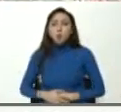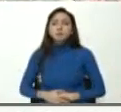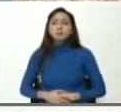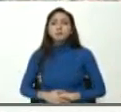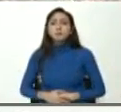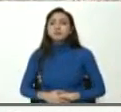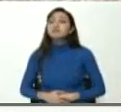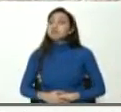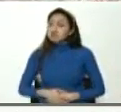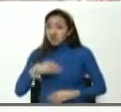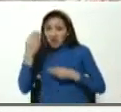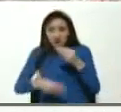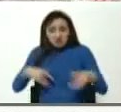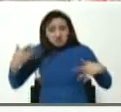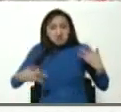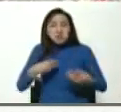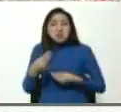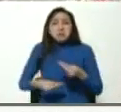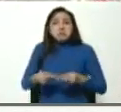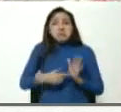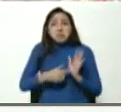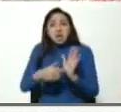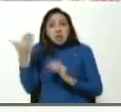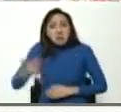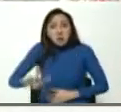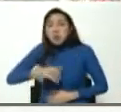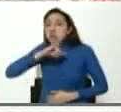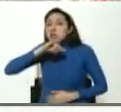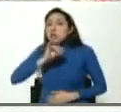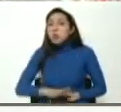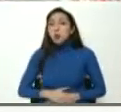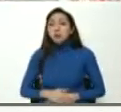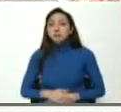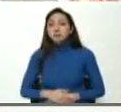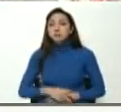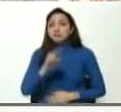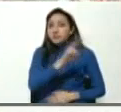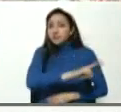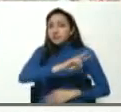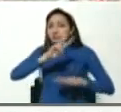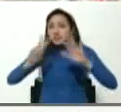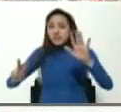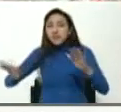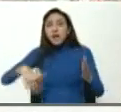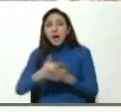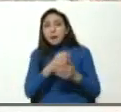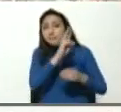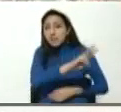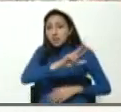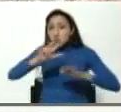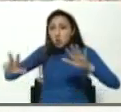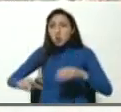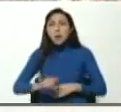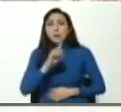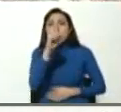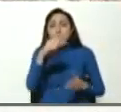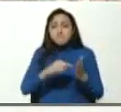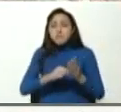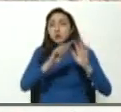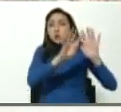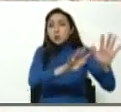hechos únicos de la historia y decía el 27 y 28 de febrero de 1989